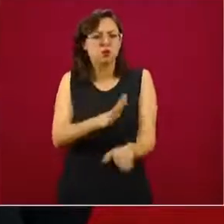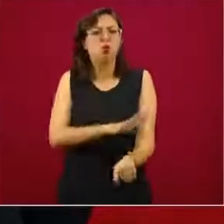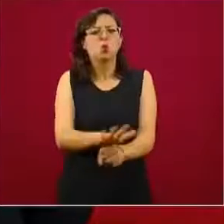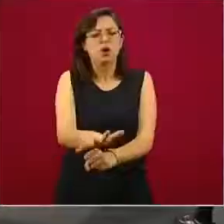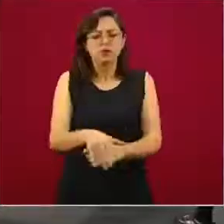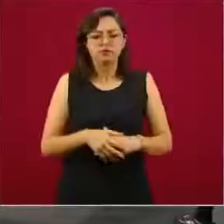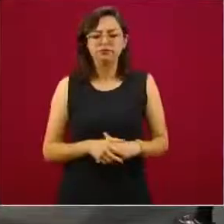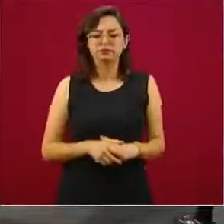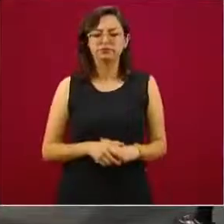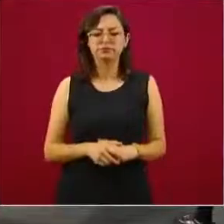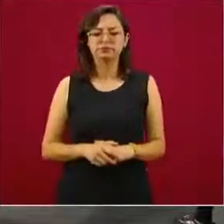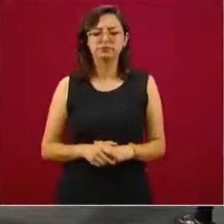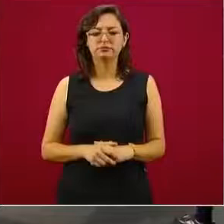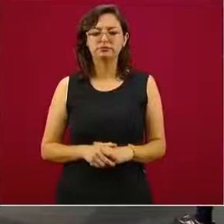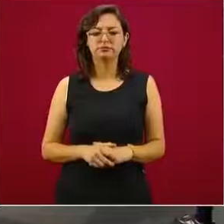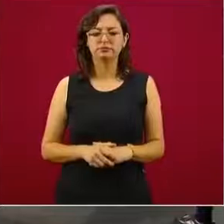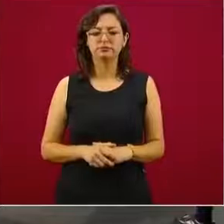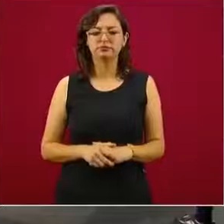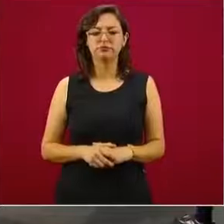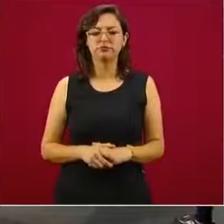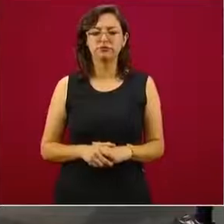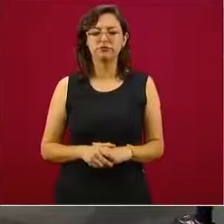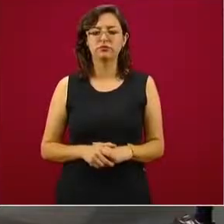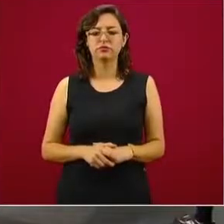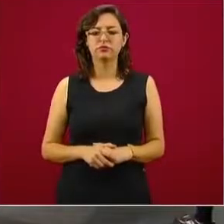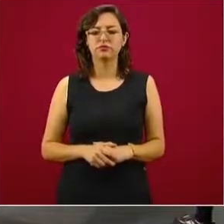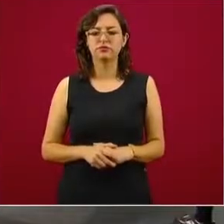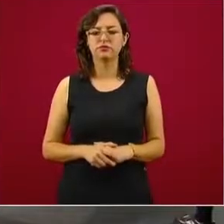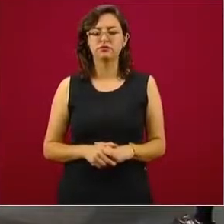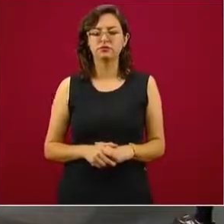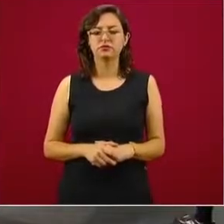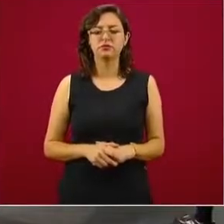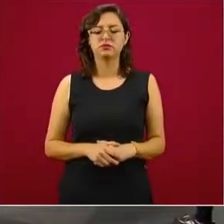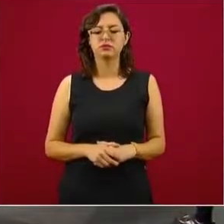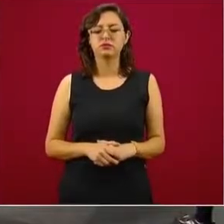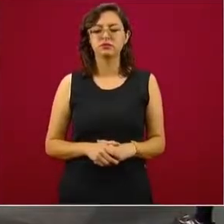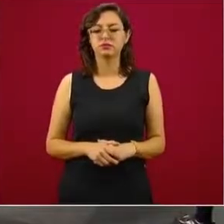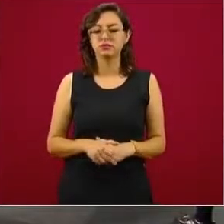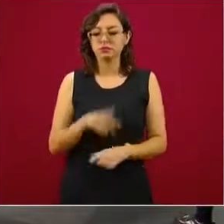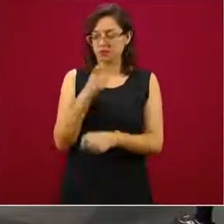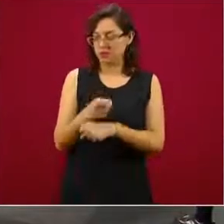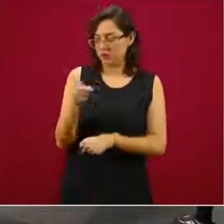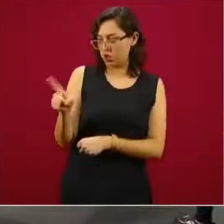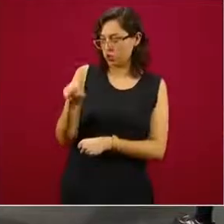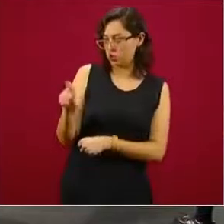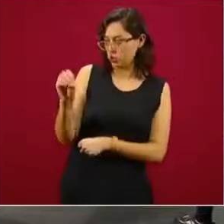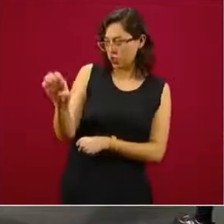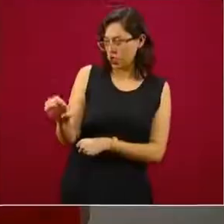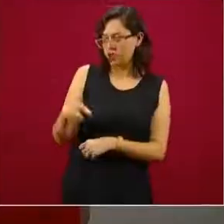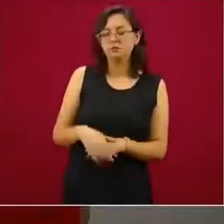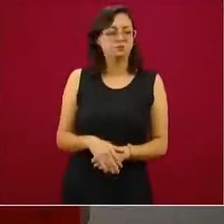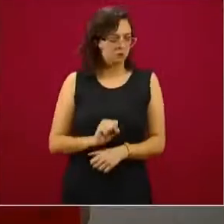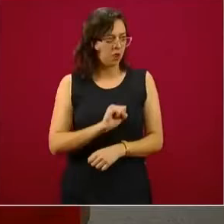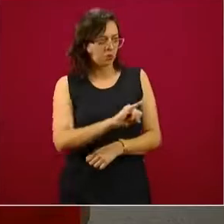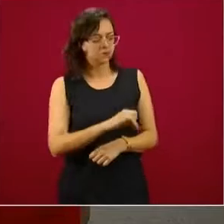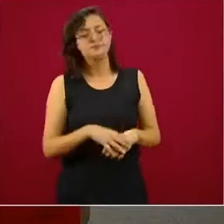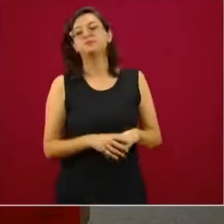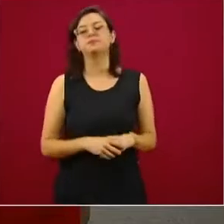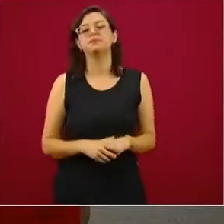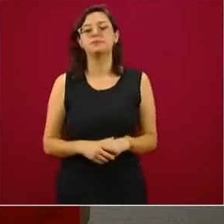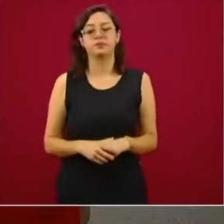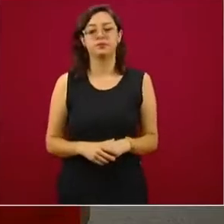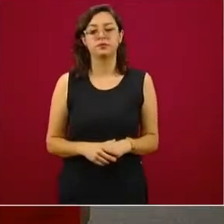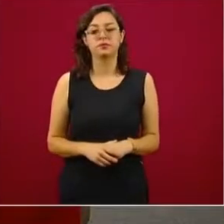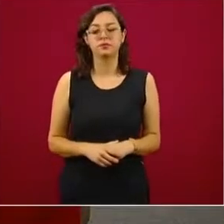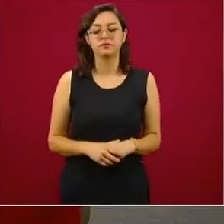Gracias. Muchas gracias. Si quieres, Zoe, contestar. ¿Sí? Y ahorita abordamos este otro. Correcto. Primero, a